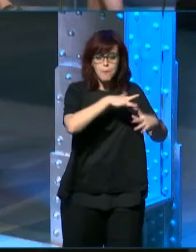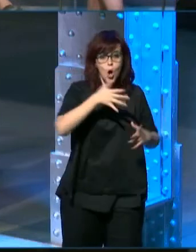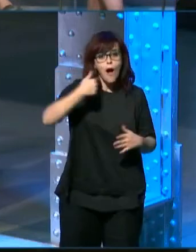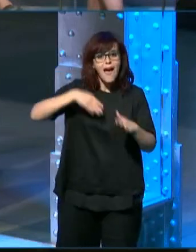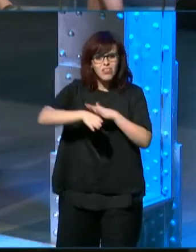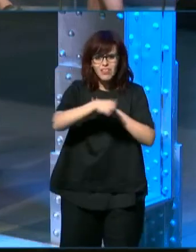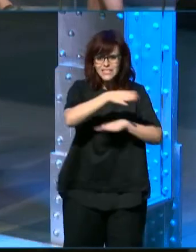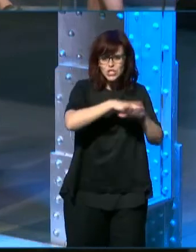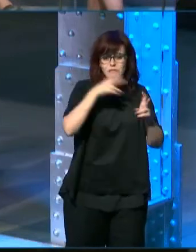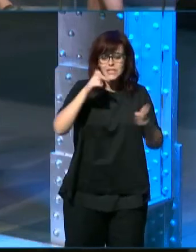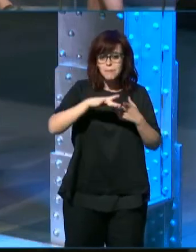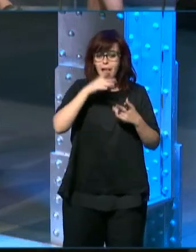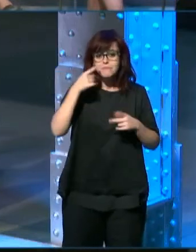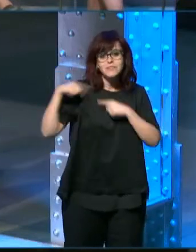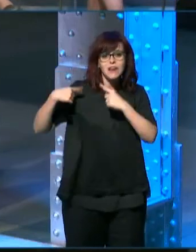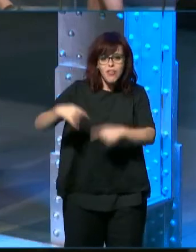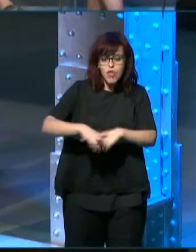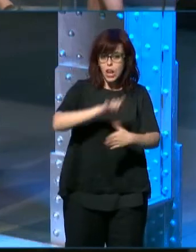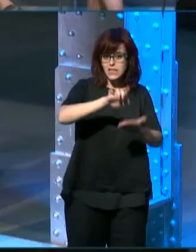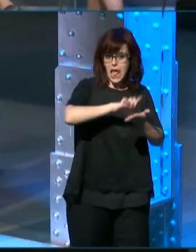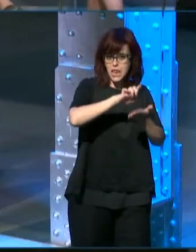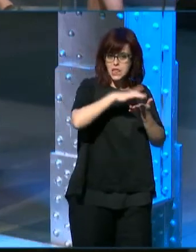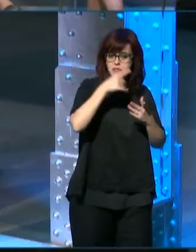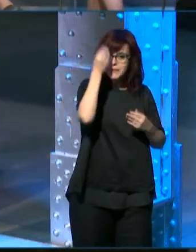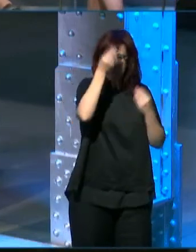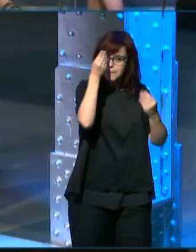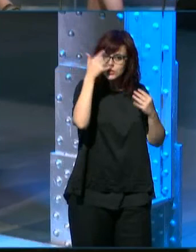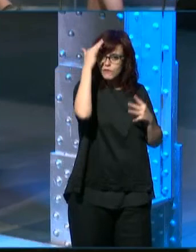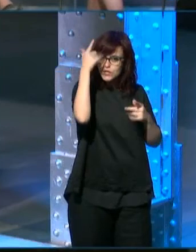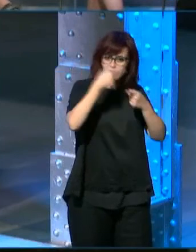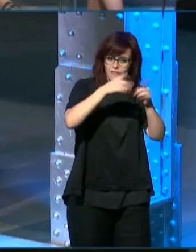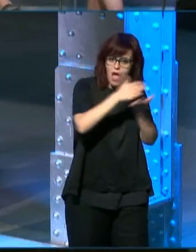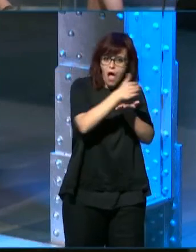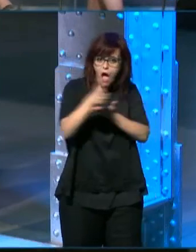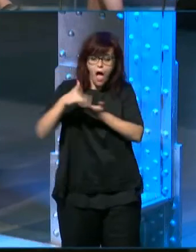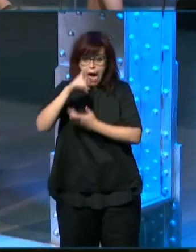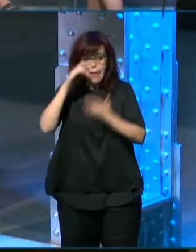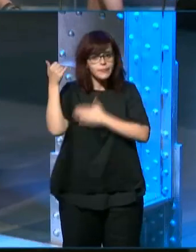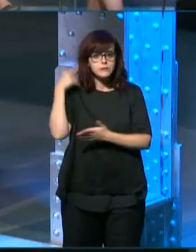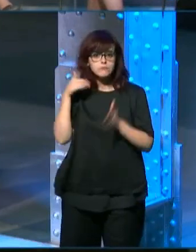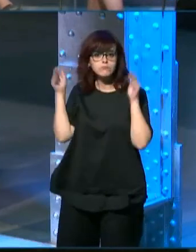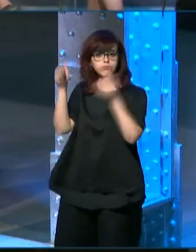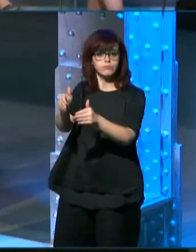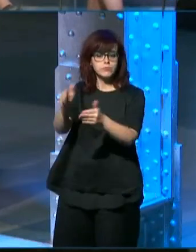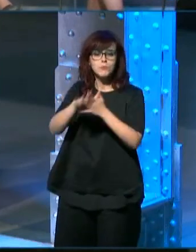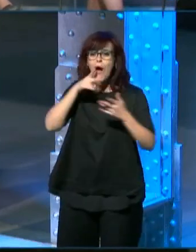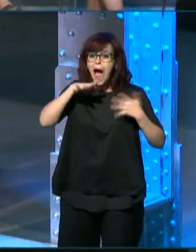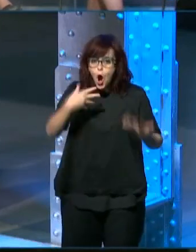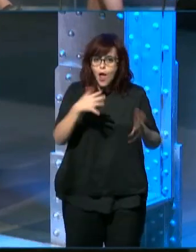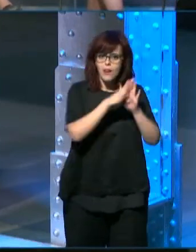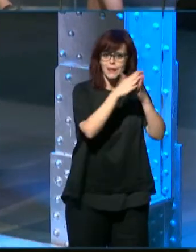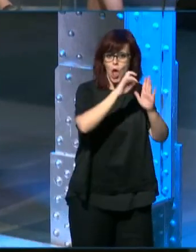una multitud de tradiciones literarias y de pensamiento, un acceso que no existía antes. Se traduce